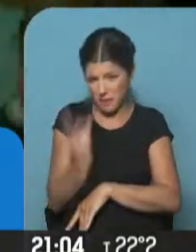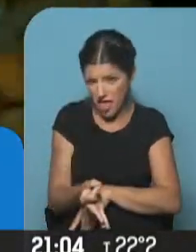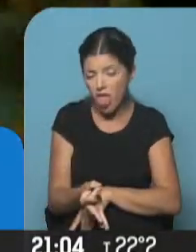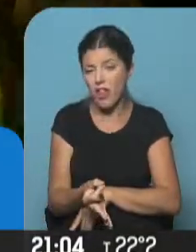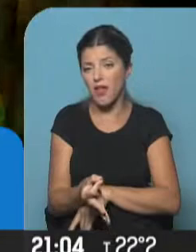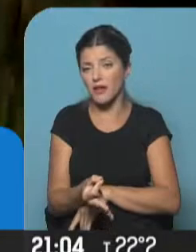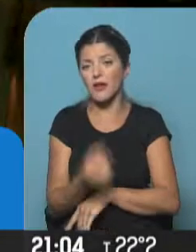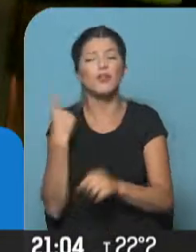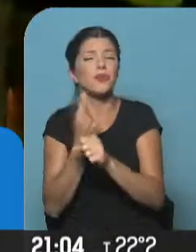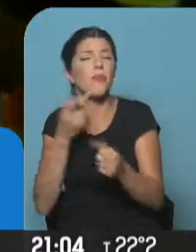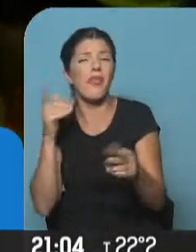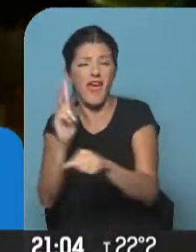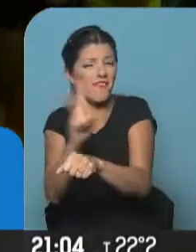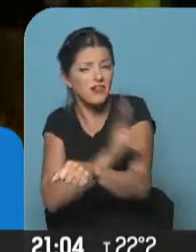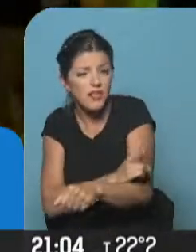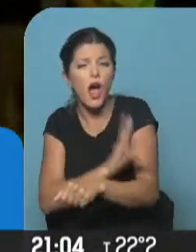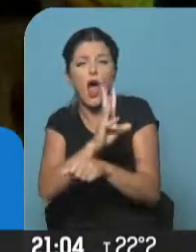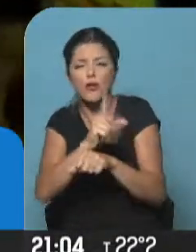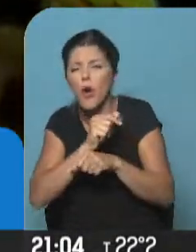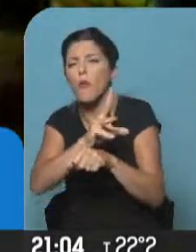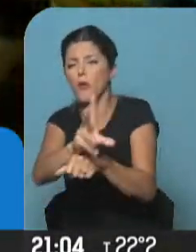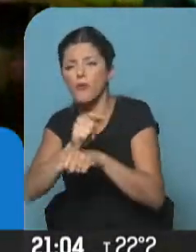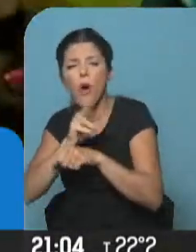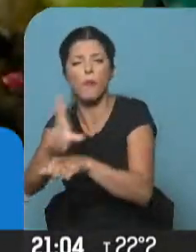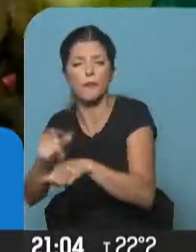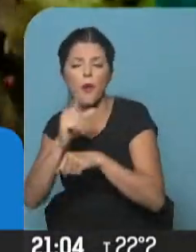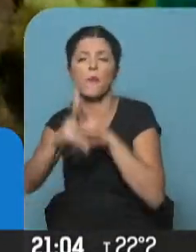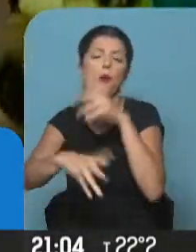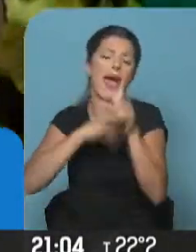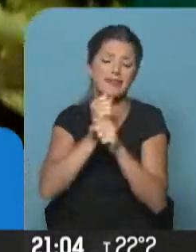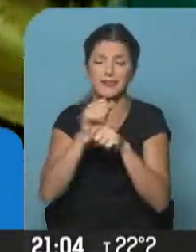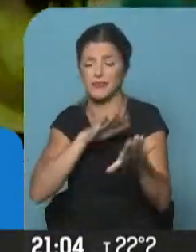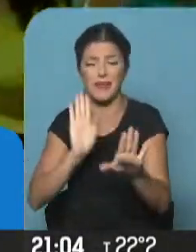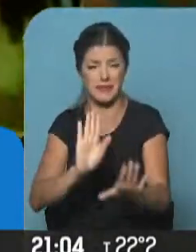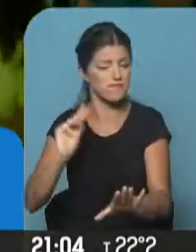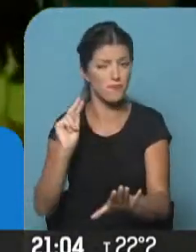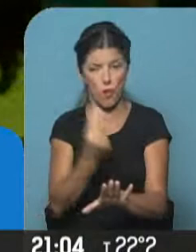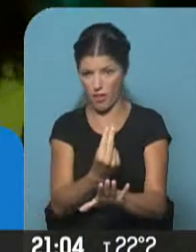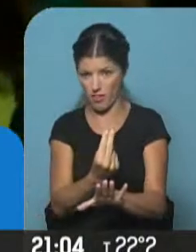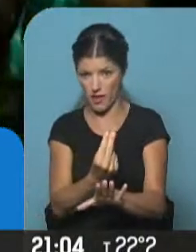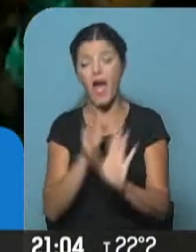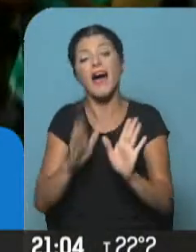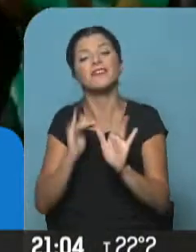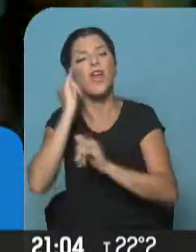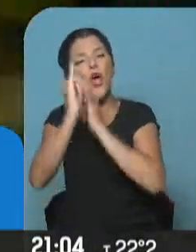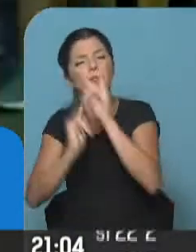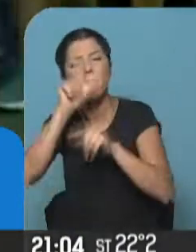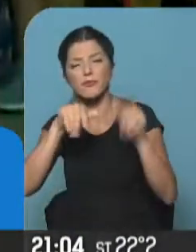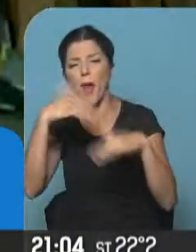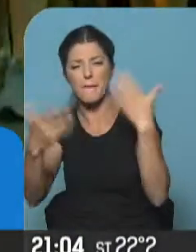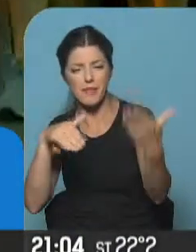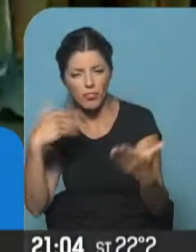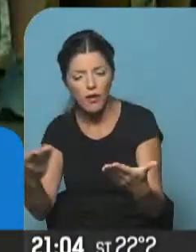Es inevitable que un robo tras robo pase a un episodio con un homicidio como este, decían los vecinos, que se